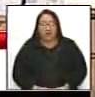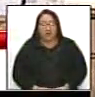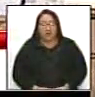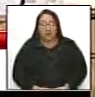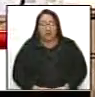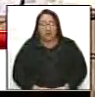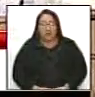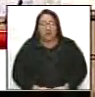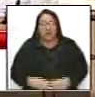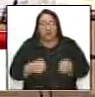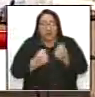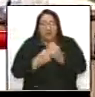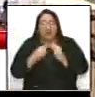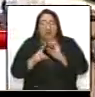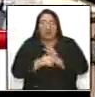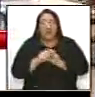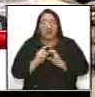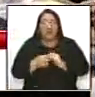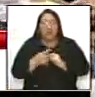ley